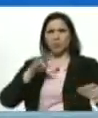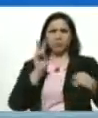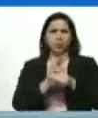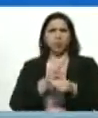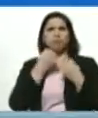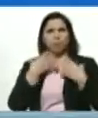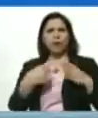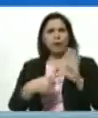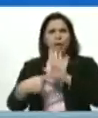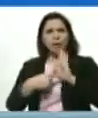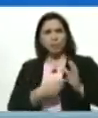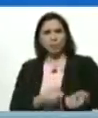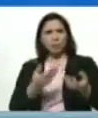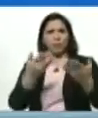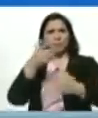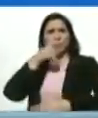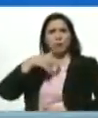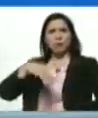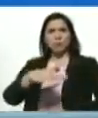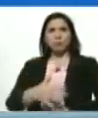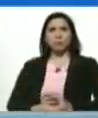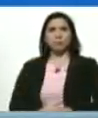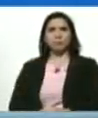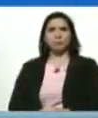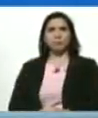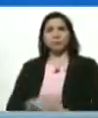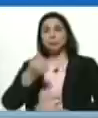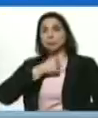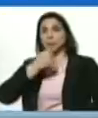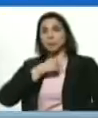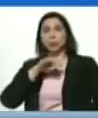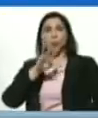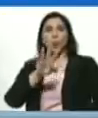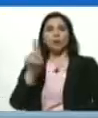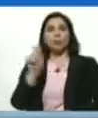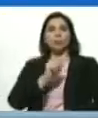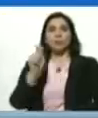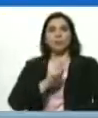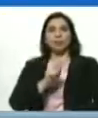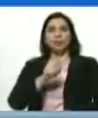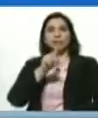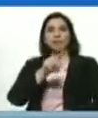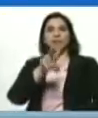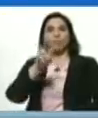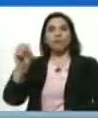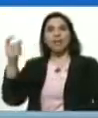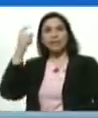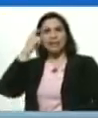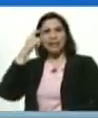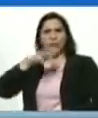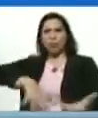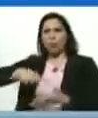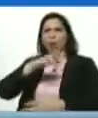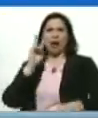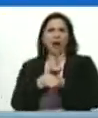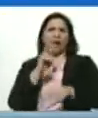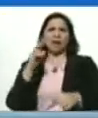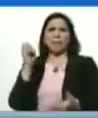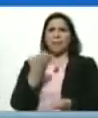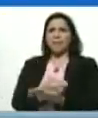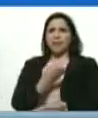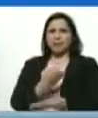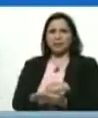ejemplo ha dado el pueblo resistimos 4 meses 120 días una guarimba financiera desde